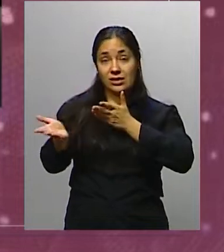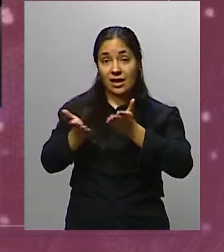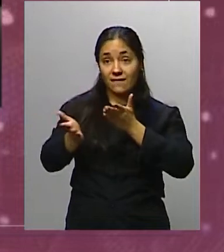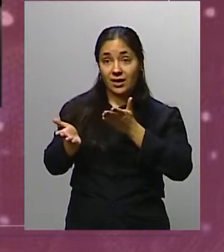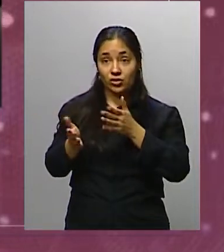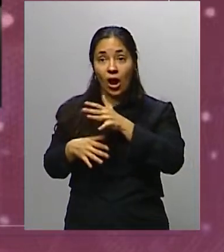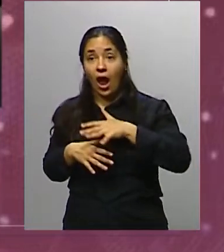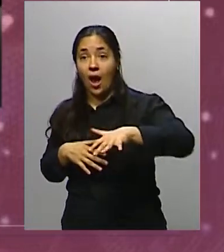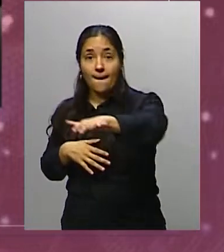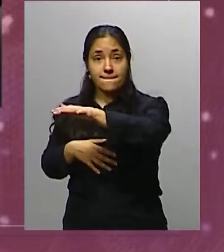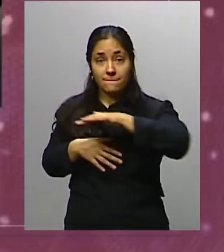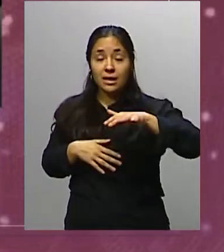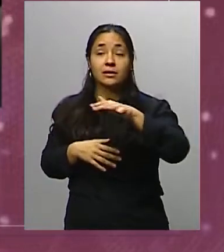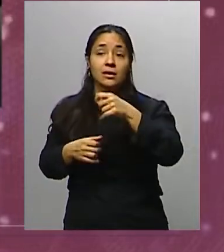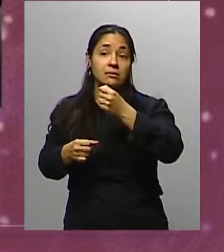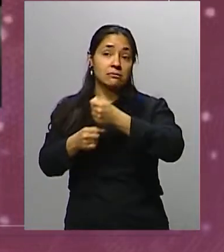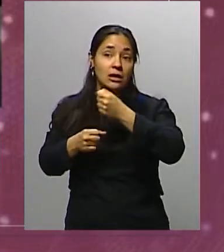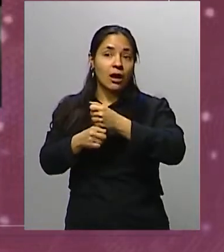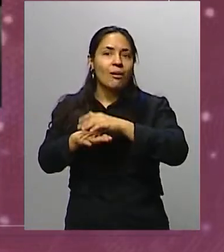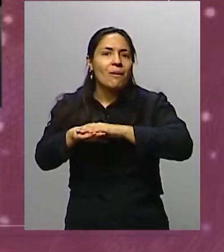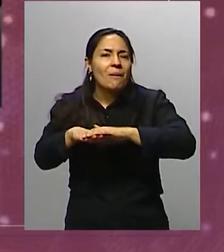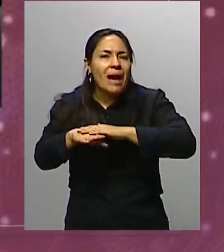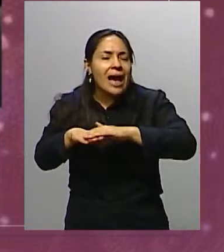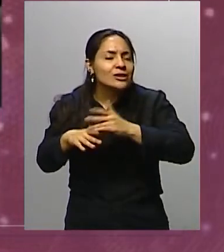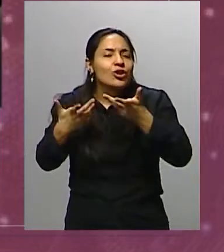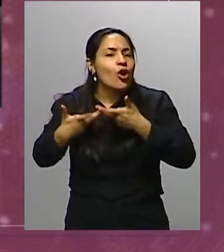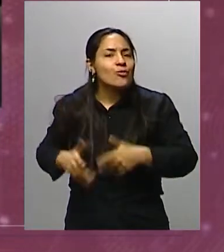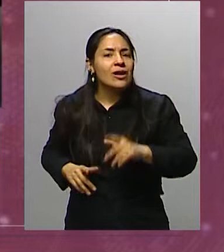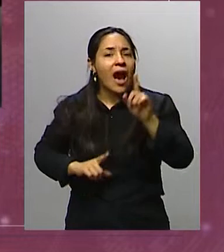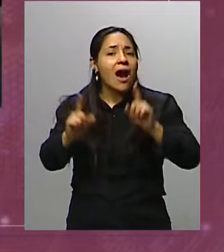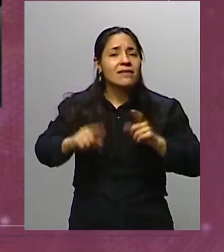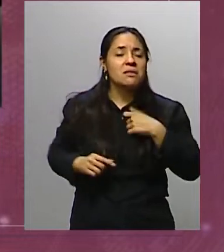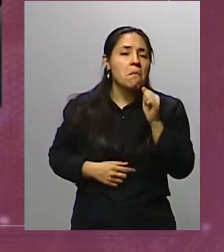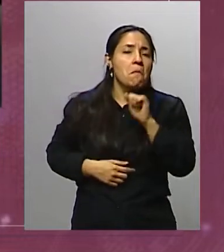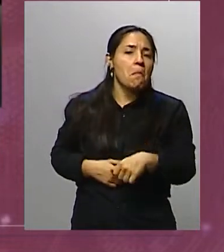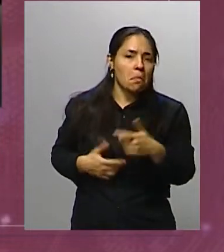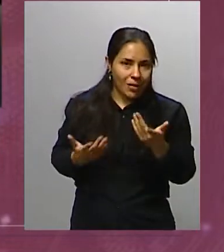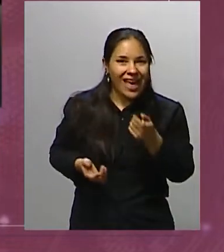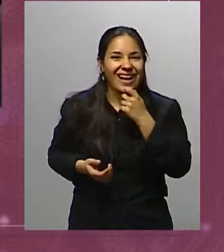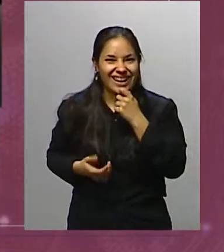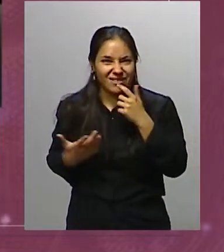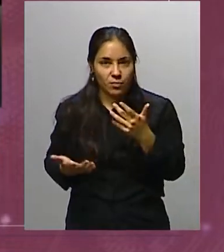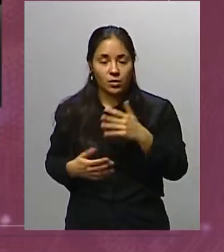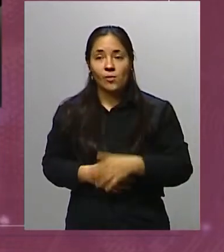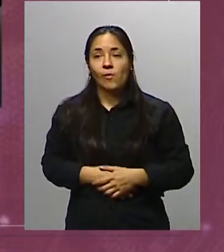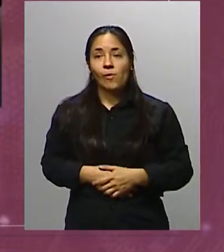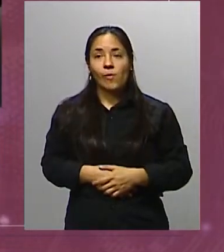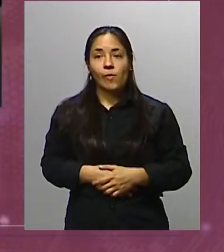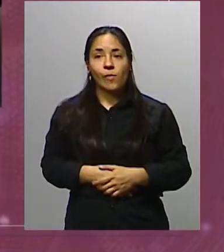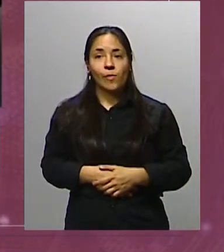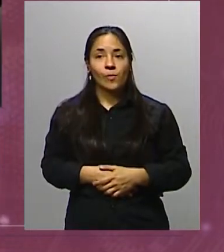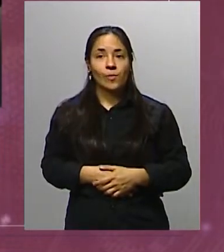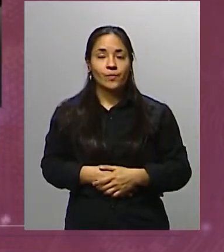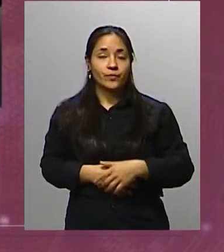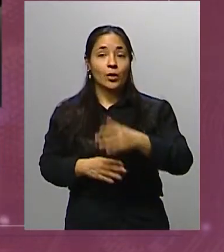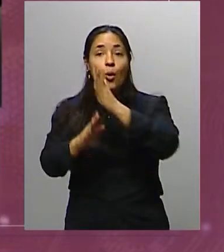estos ambientes que son tan básicas y comunes que por ahí no nos damos cuenta. Por ejemplo, que mitiguen, un